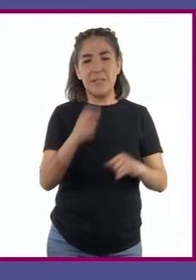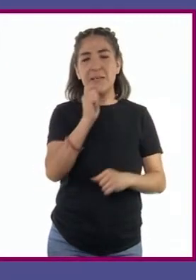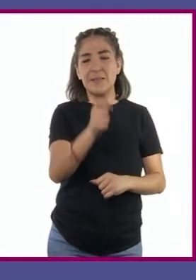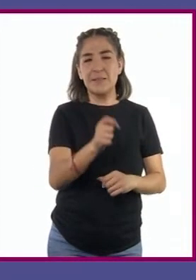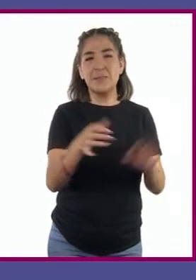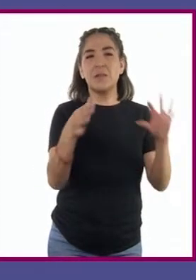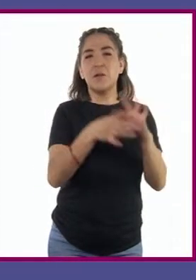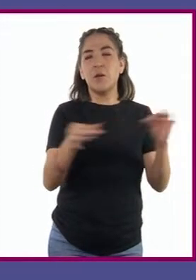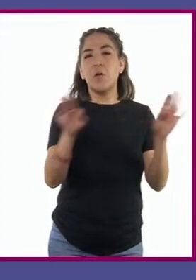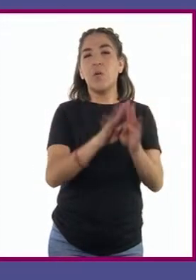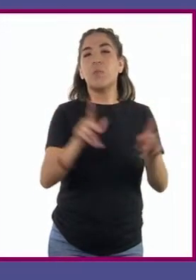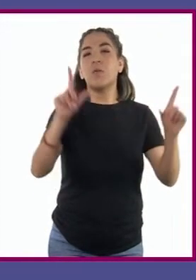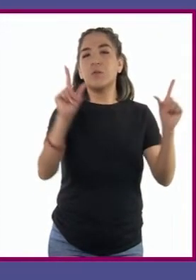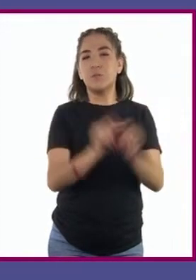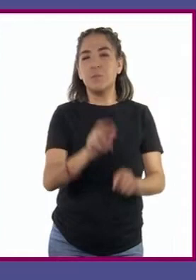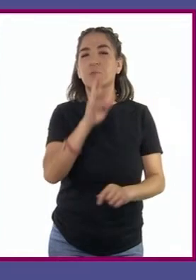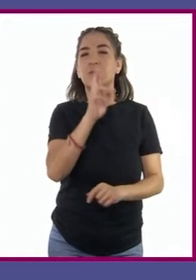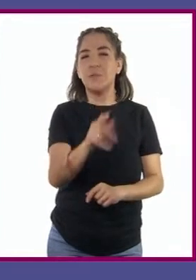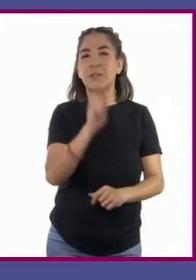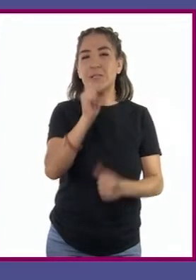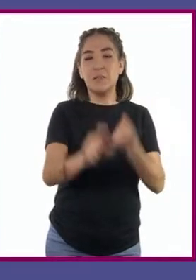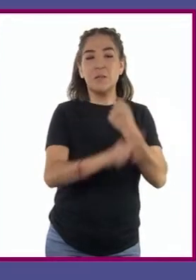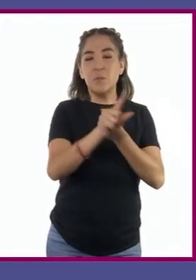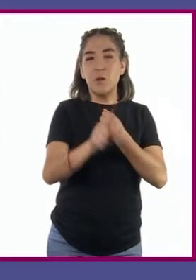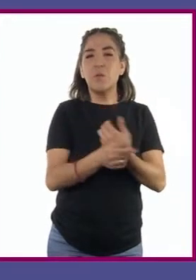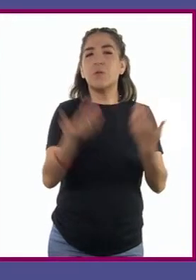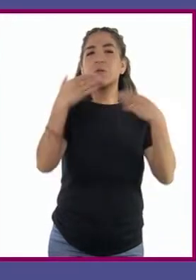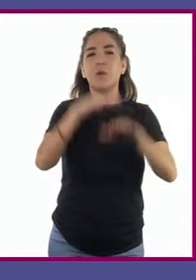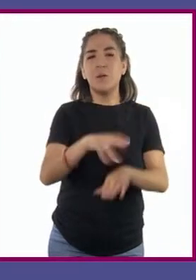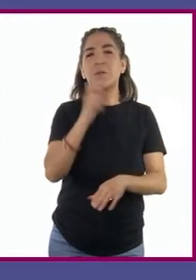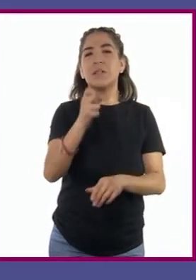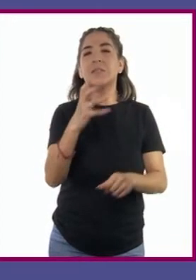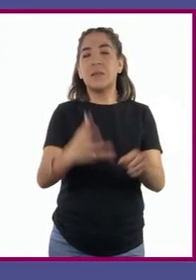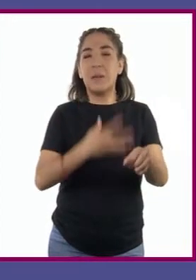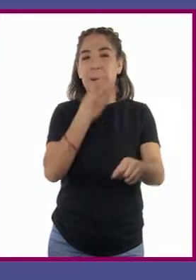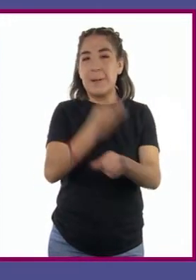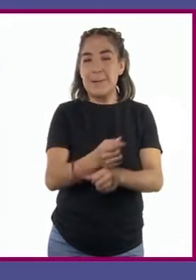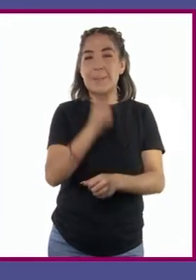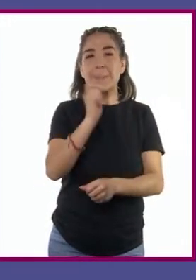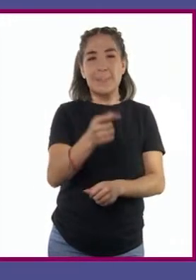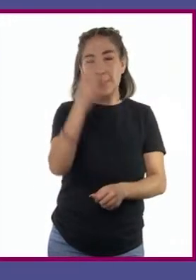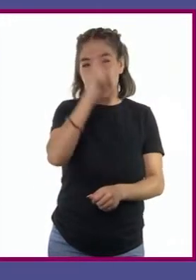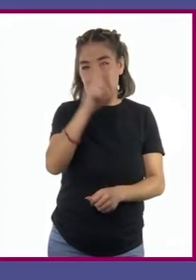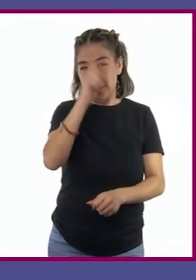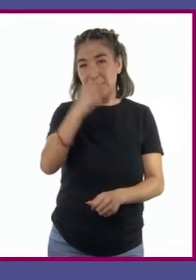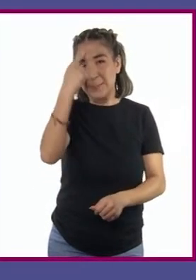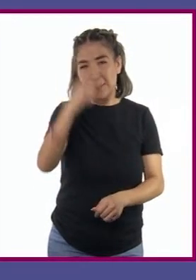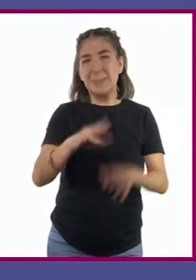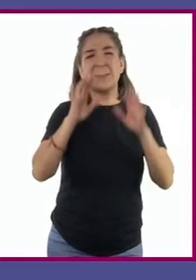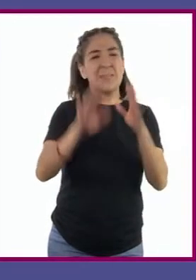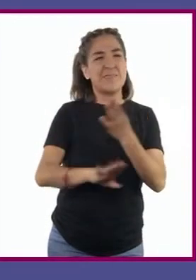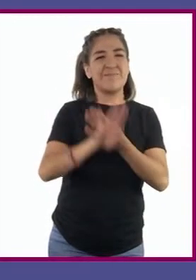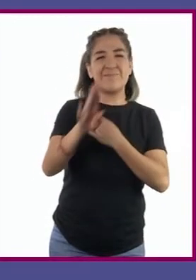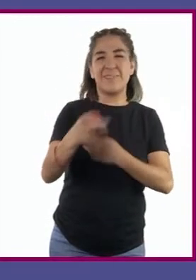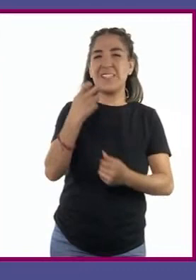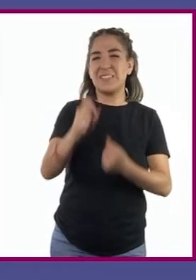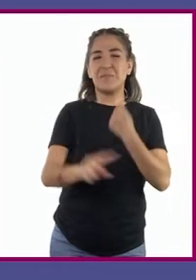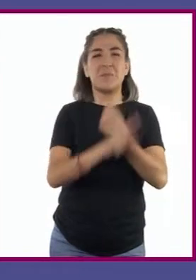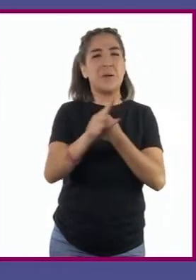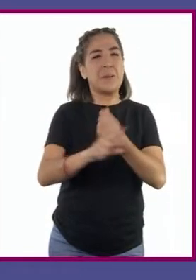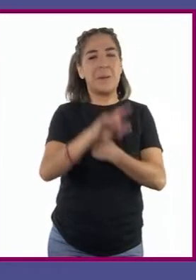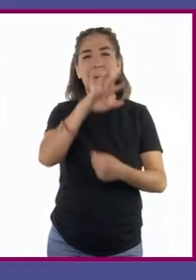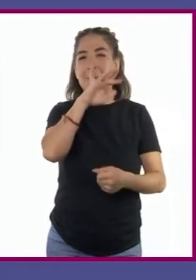a una resolución sobre aplicar las dos acciones que se sugieren para contrarrestar el problema de la